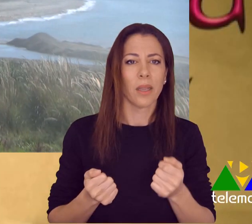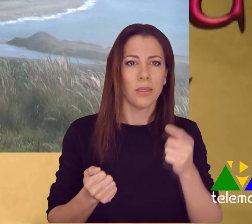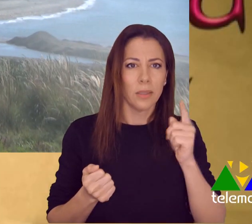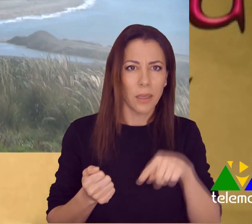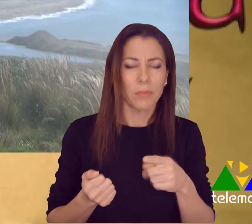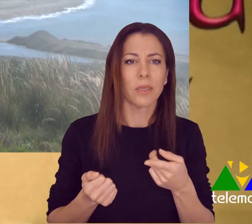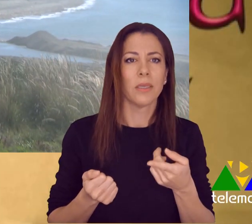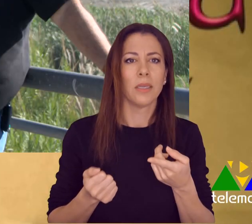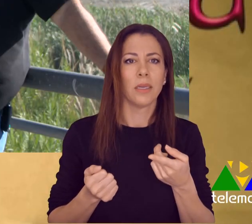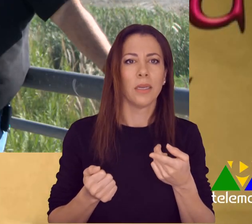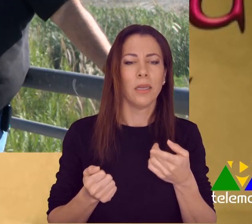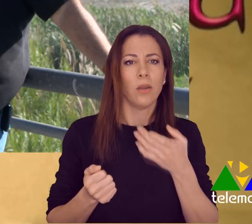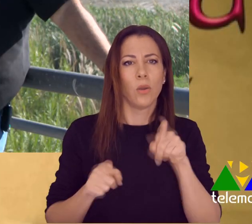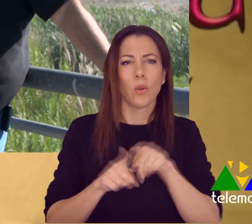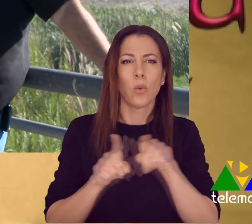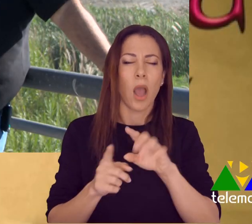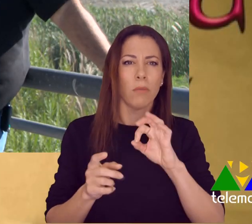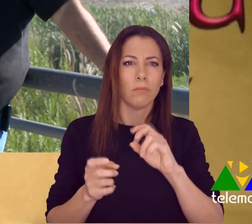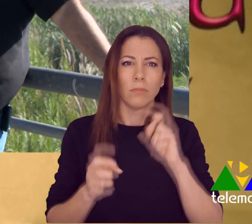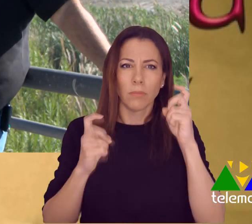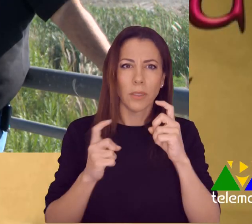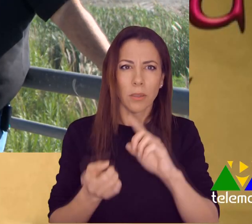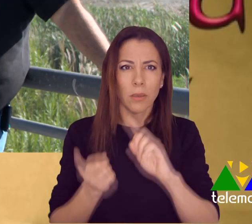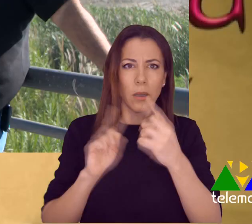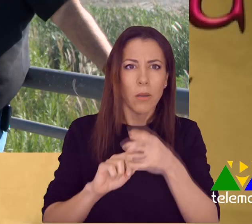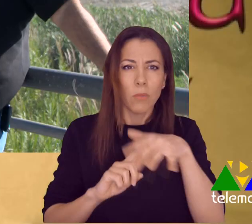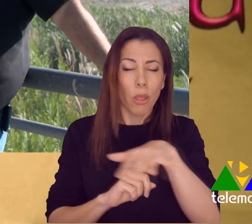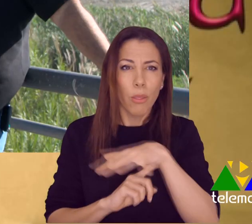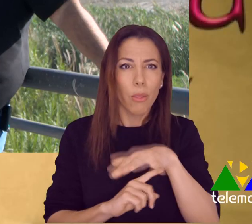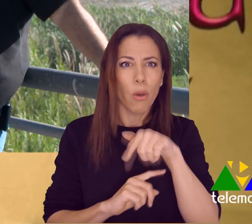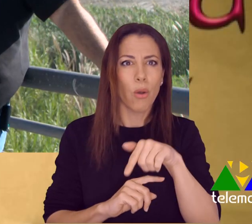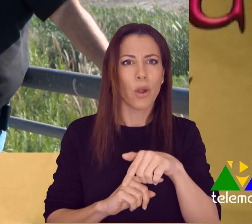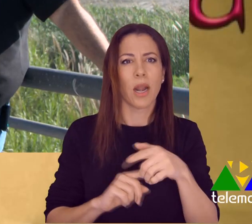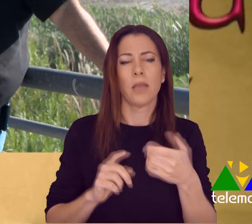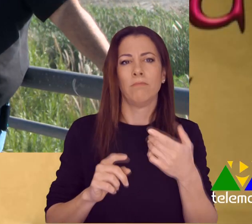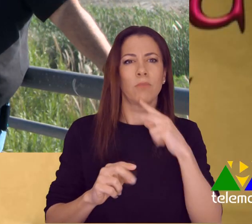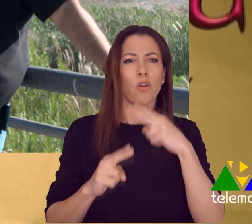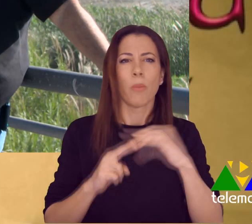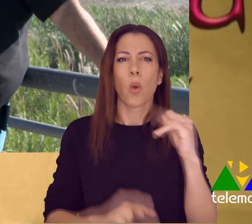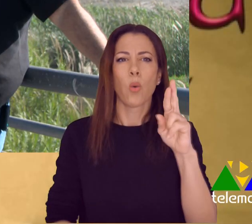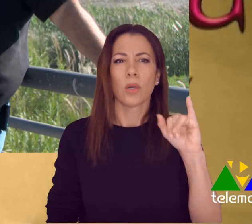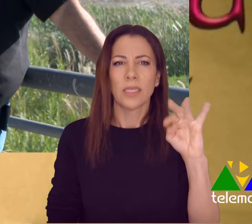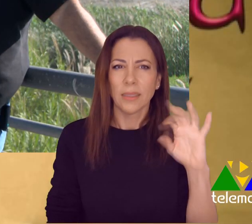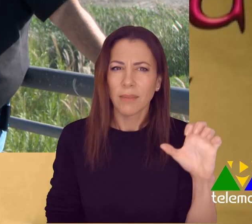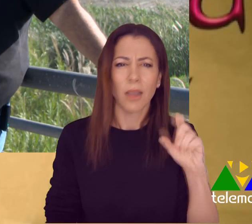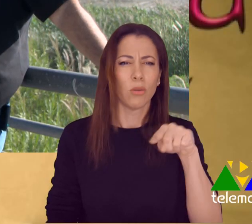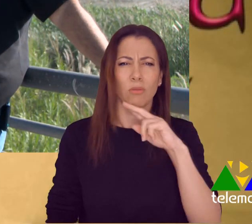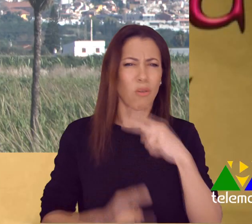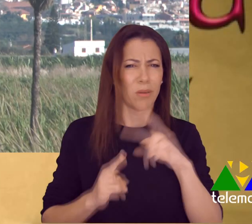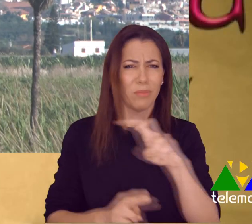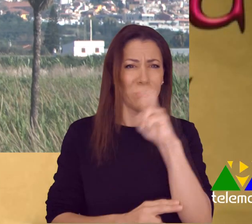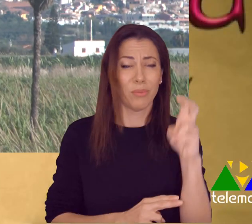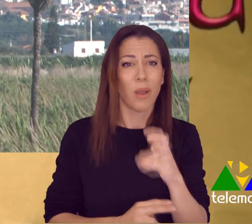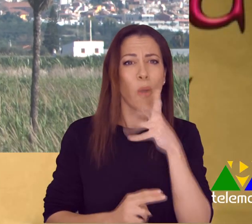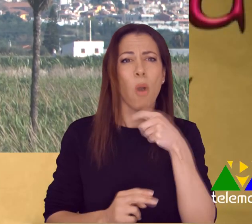pagos como Trasfaramal, como Balabarca, como Jurite, son Albirca, el pago